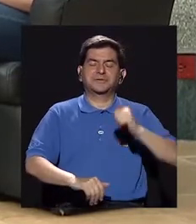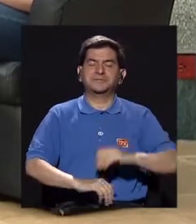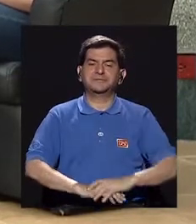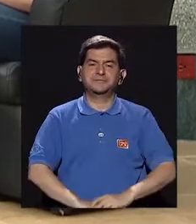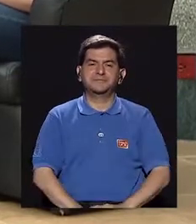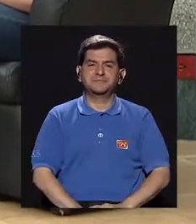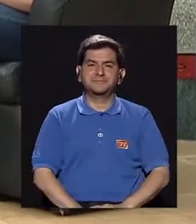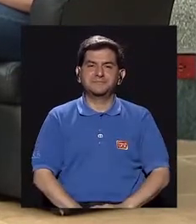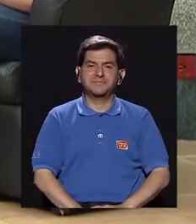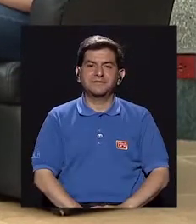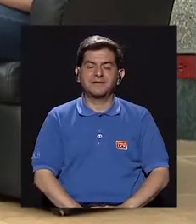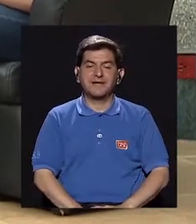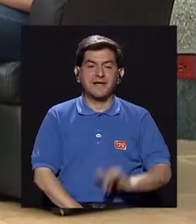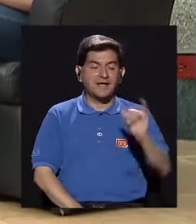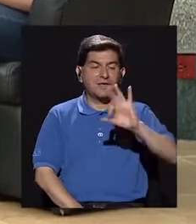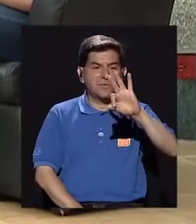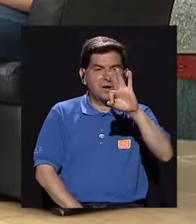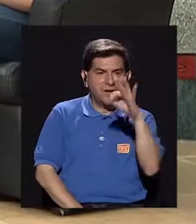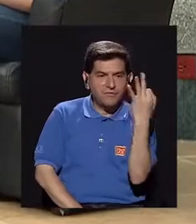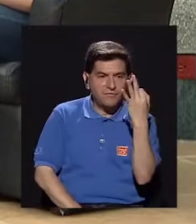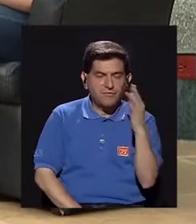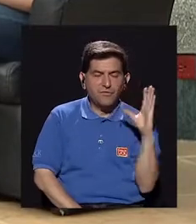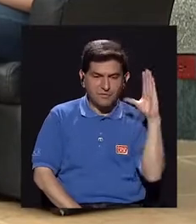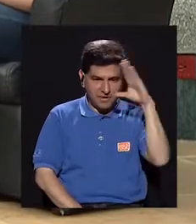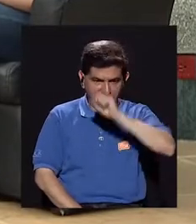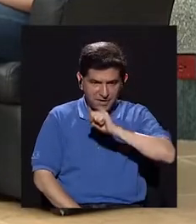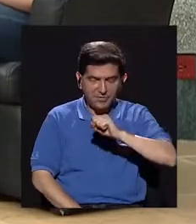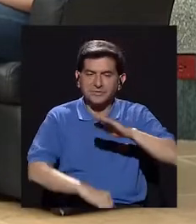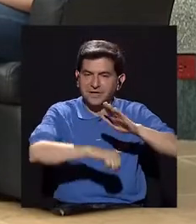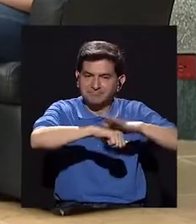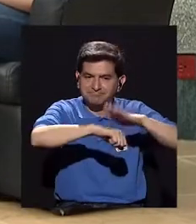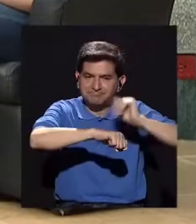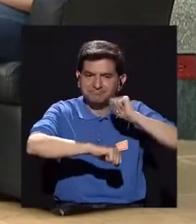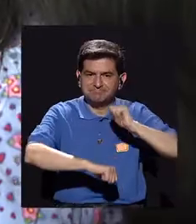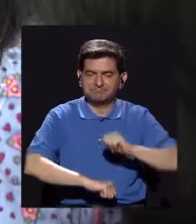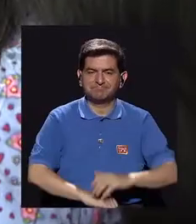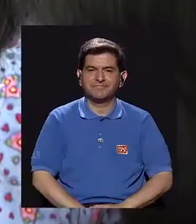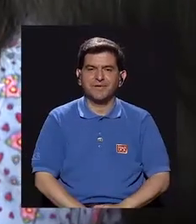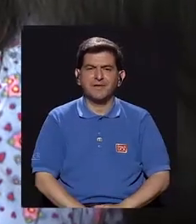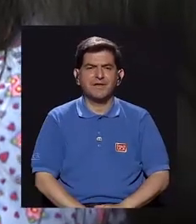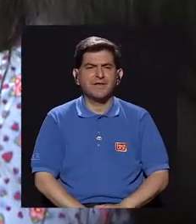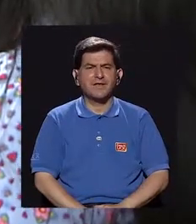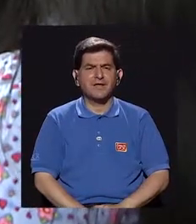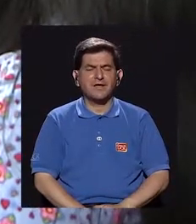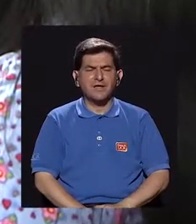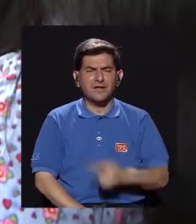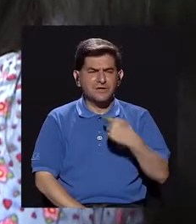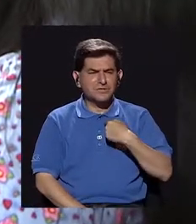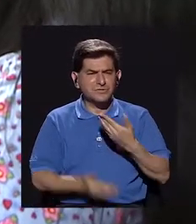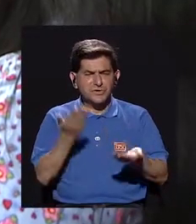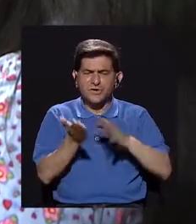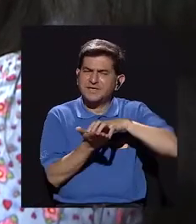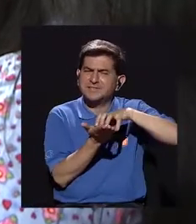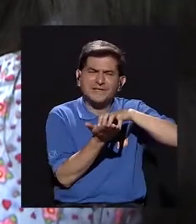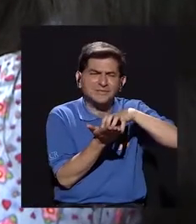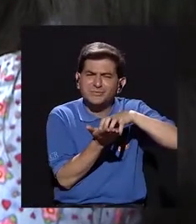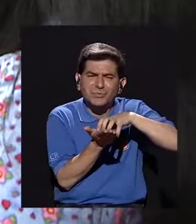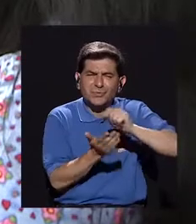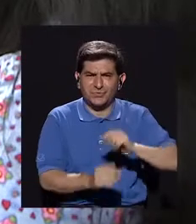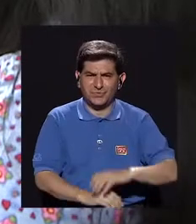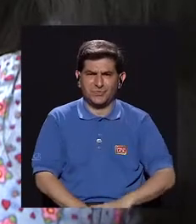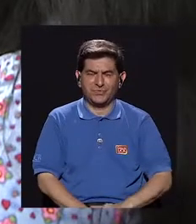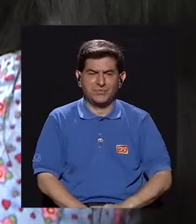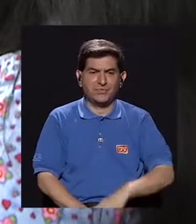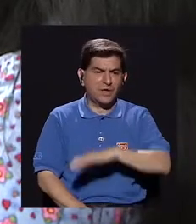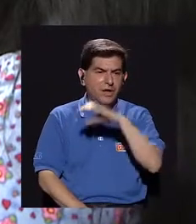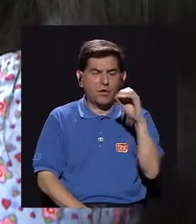¿verdad? Y que este sea un medio para poder descubrirlas. Claro. Roxana, yo me quedé ahí como con la duda,